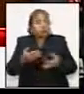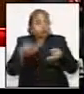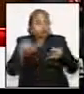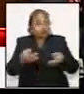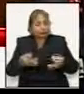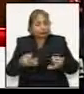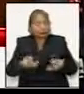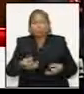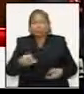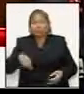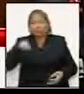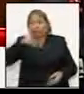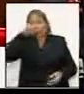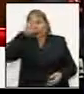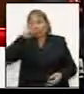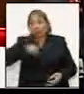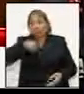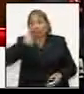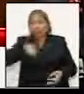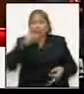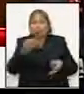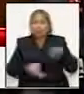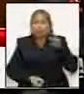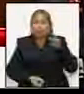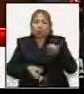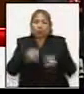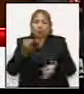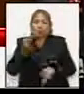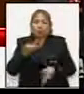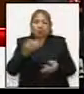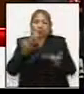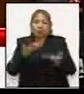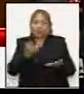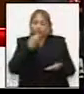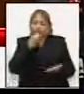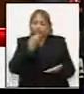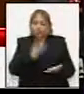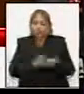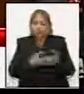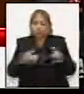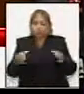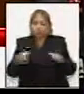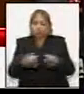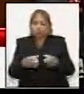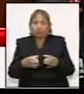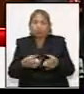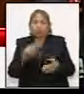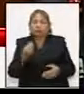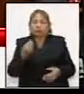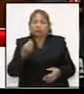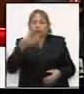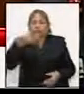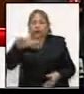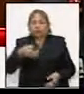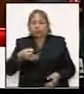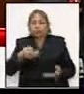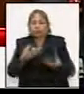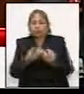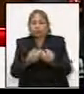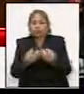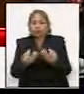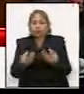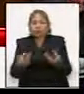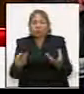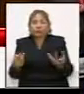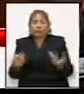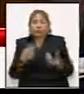que el país necesita justicia, y esto será un gesto de nuestro Congreso de la República, porque en realidad muchas cosas se